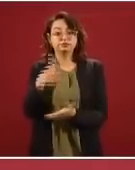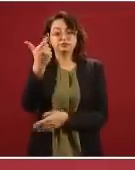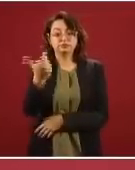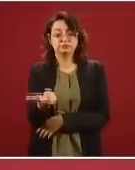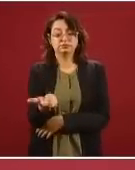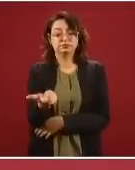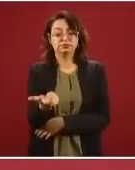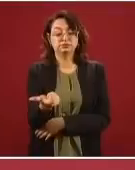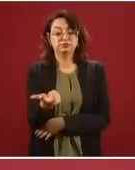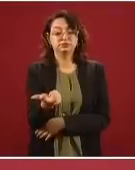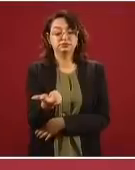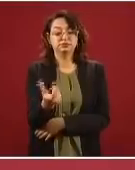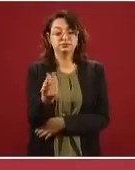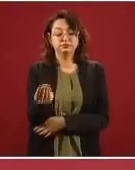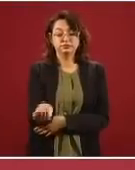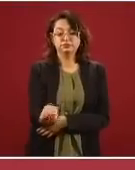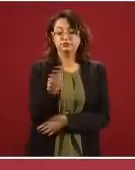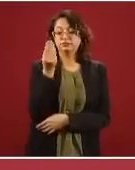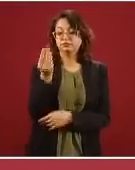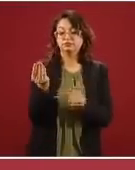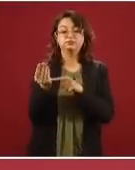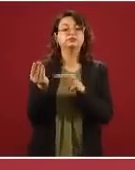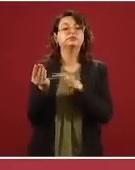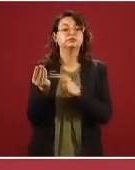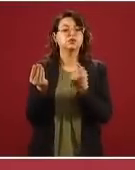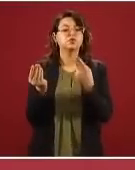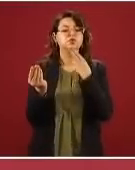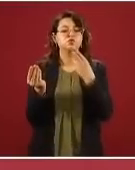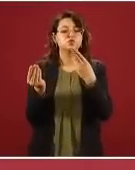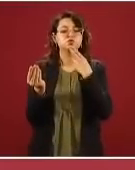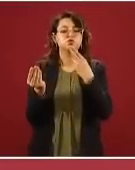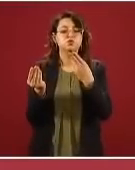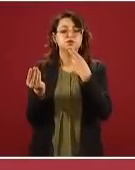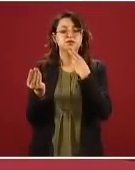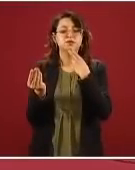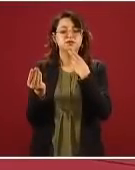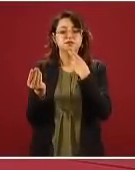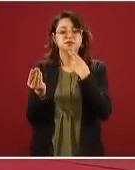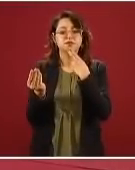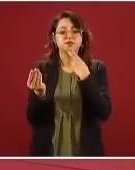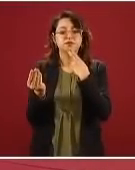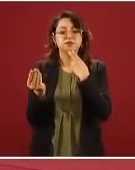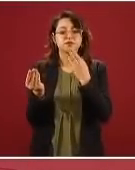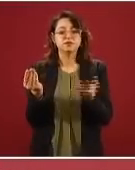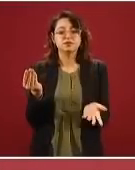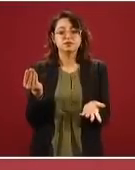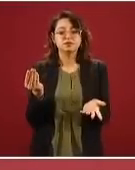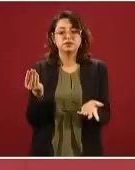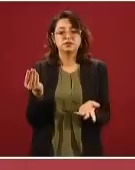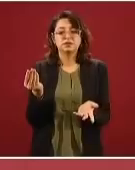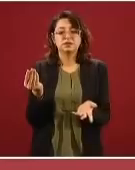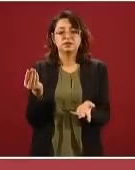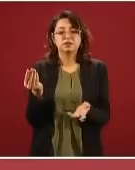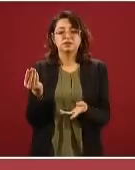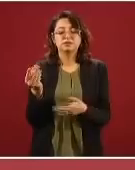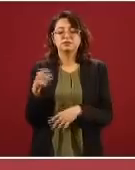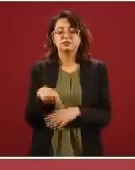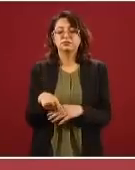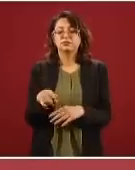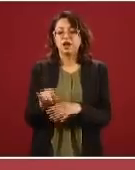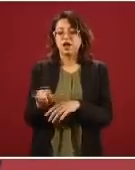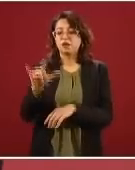pesos, pues para pagar los premios del avión presidencial y